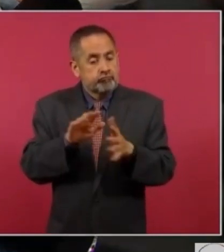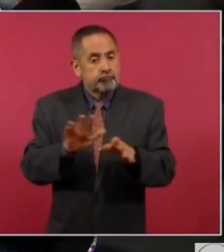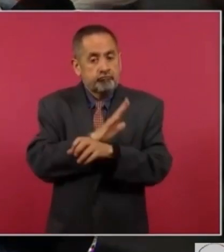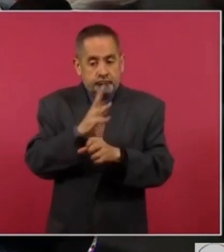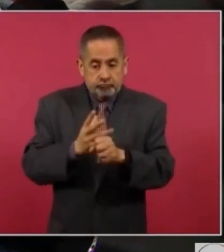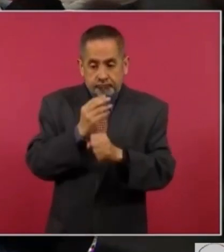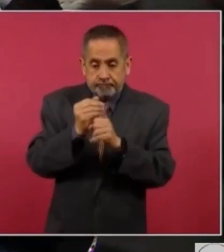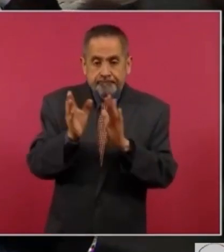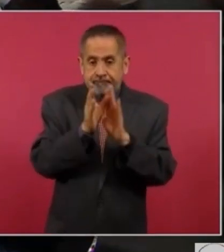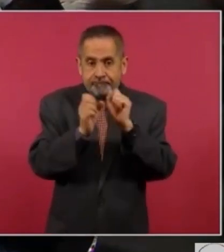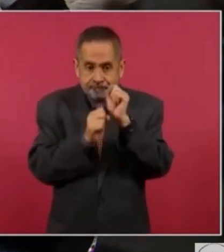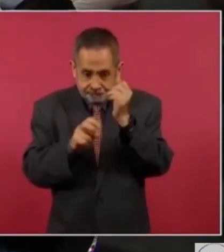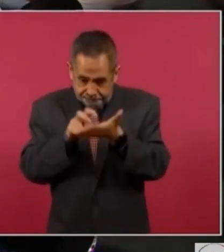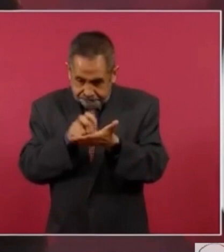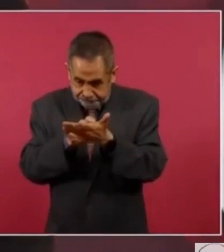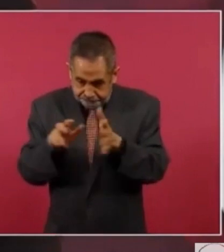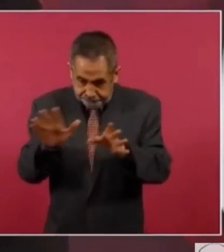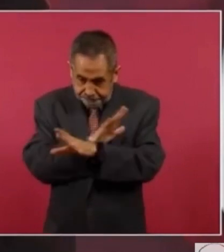la Constitución.